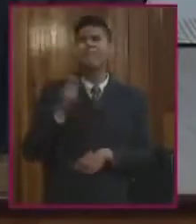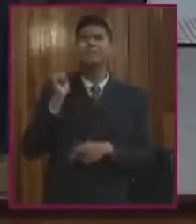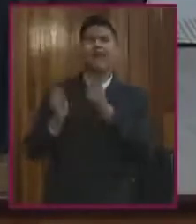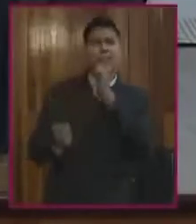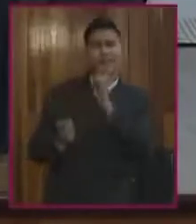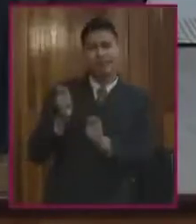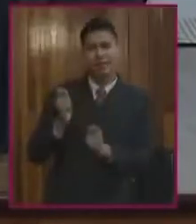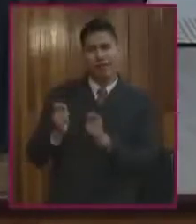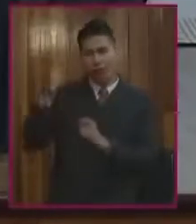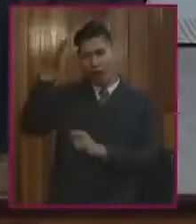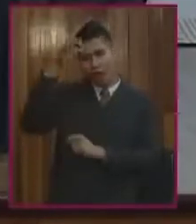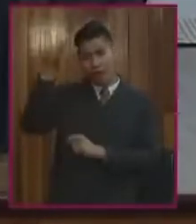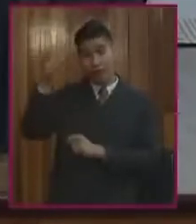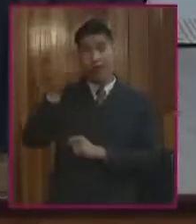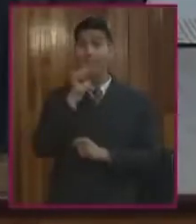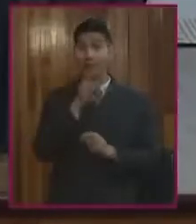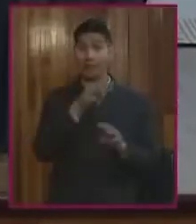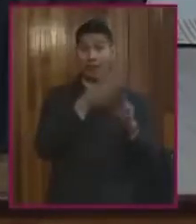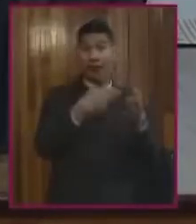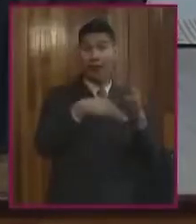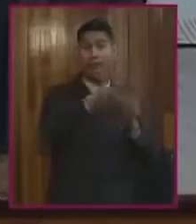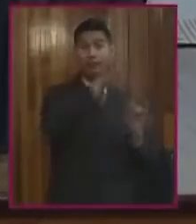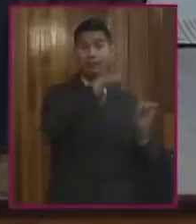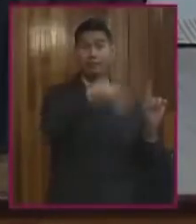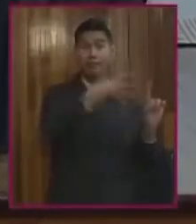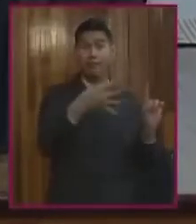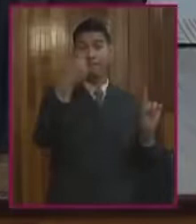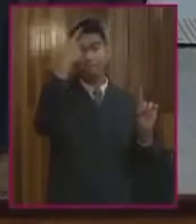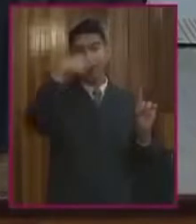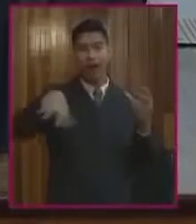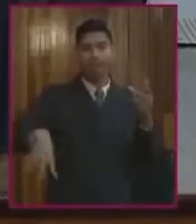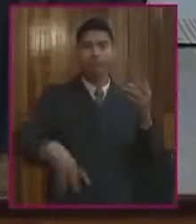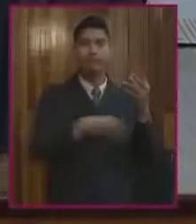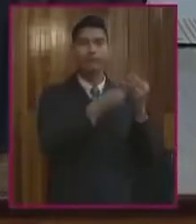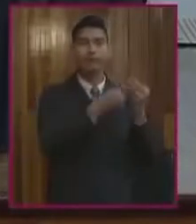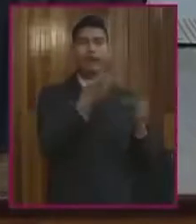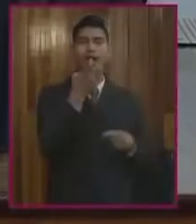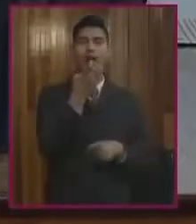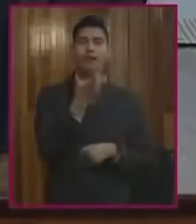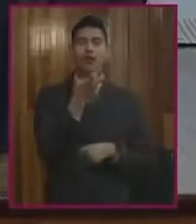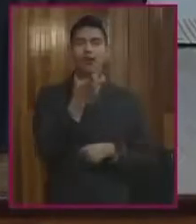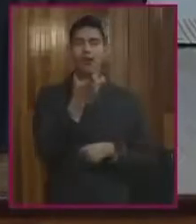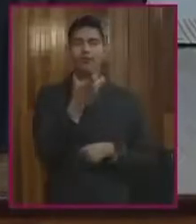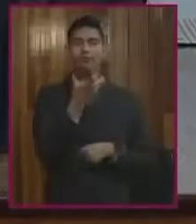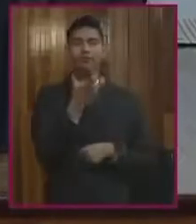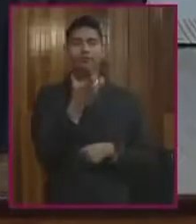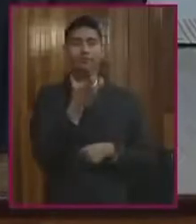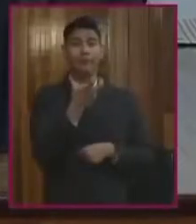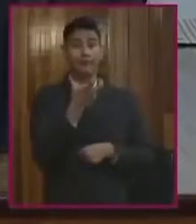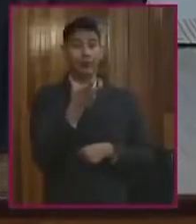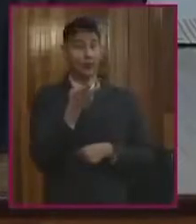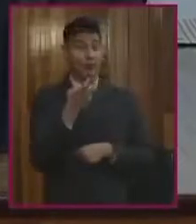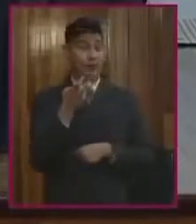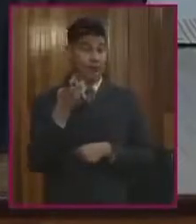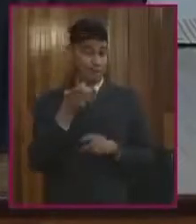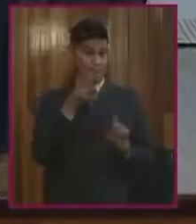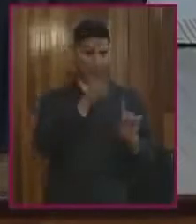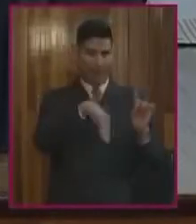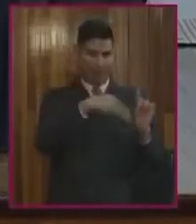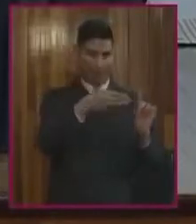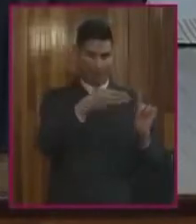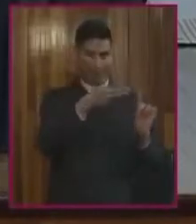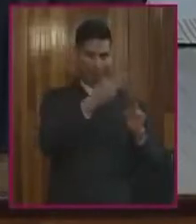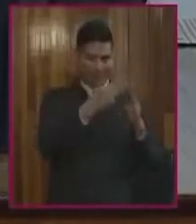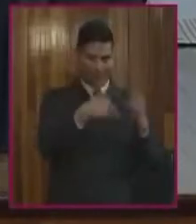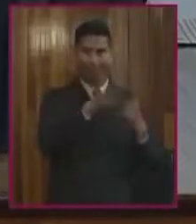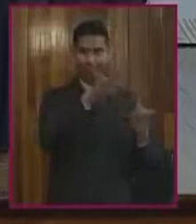rol tiene el currículum en la vida escolar, qué es lo que organiza específicamente, qué rol, que no es omnipotente, pero es una guía importante